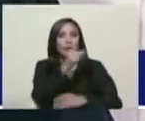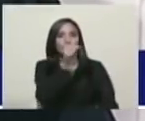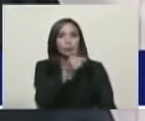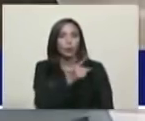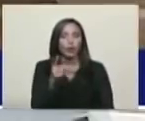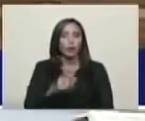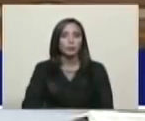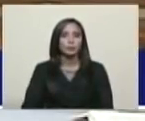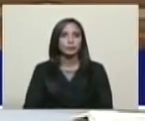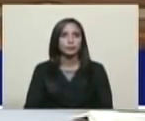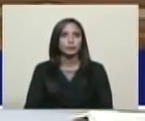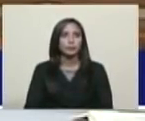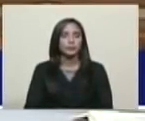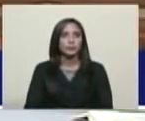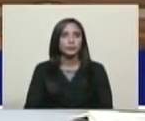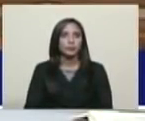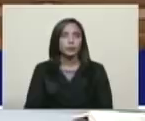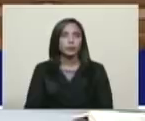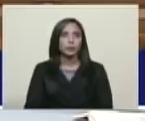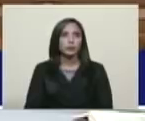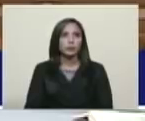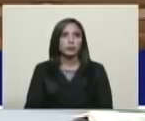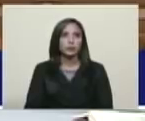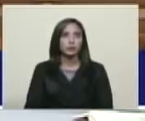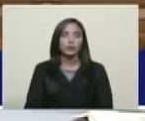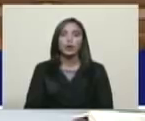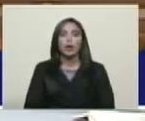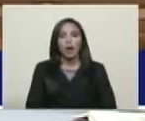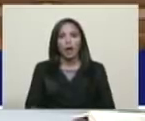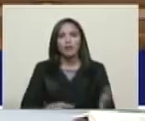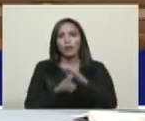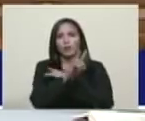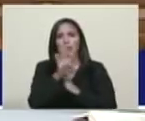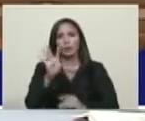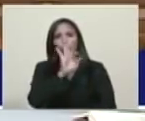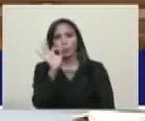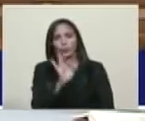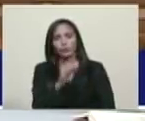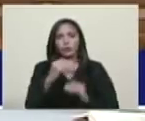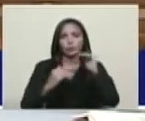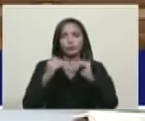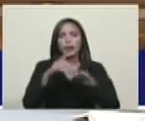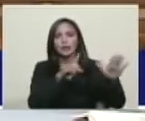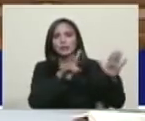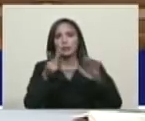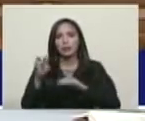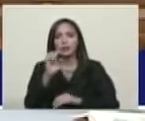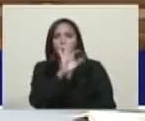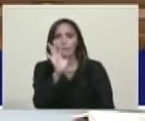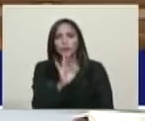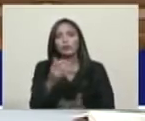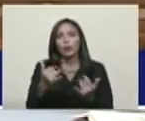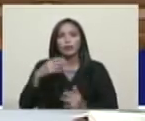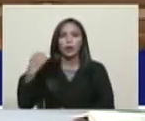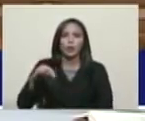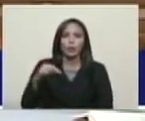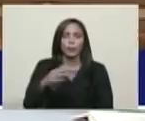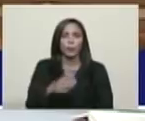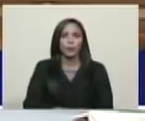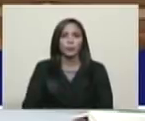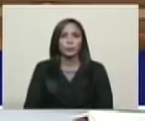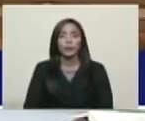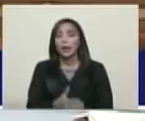¿Ah? Nada más que aumenten del 24% al 70% ahora en noviembre y